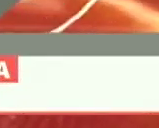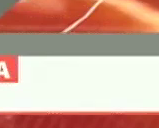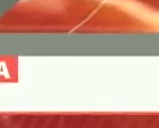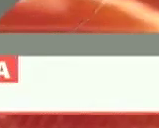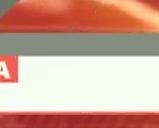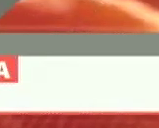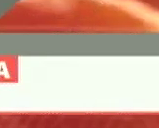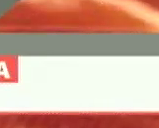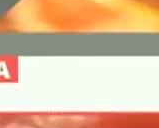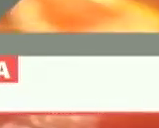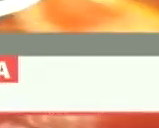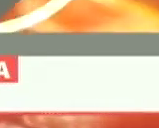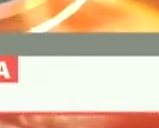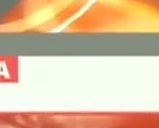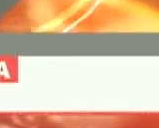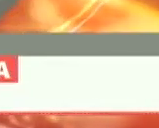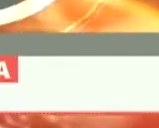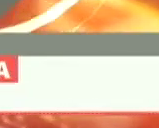de la Comuna Libertador II.